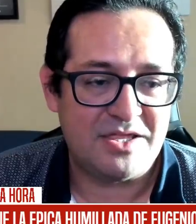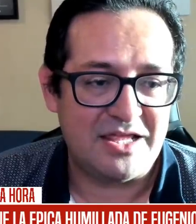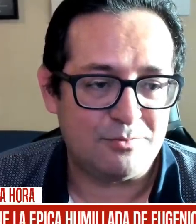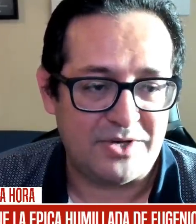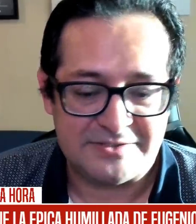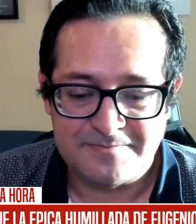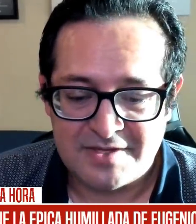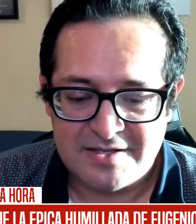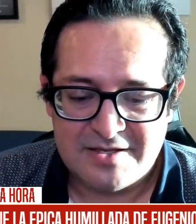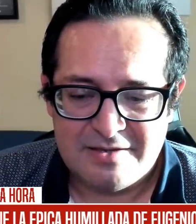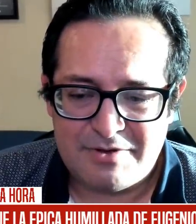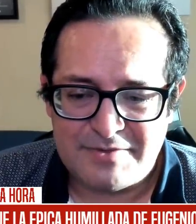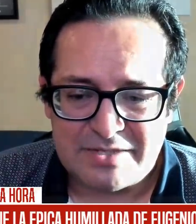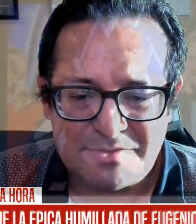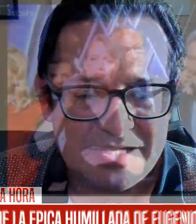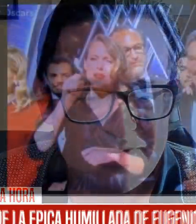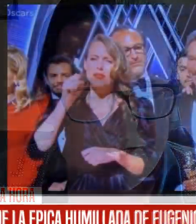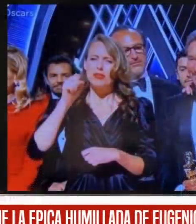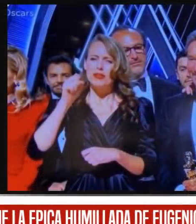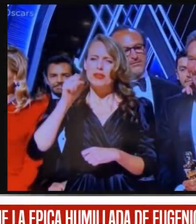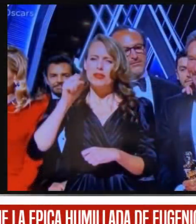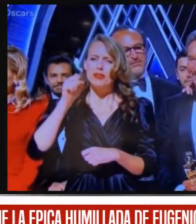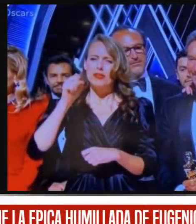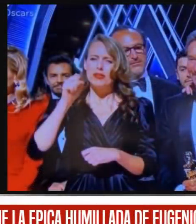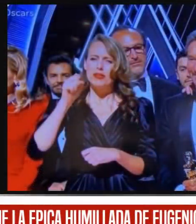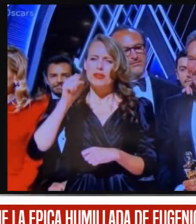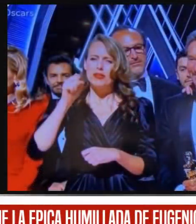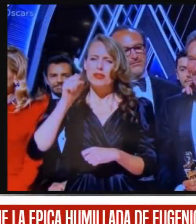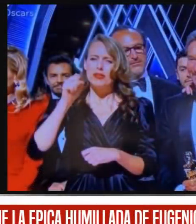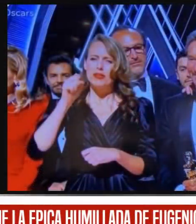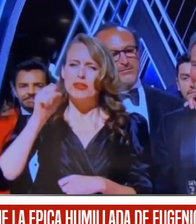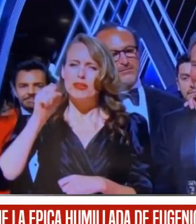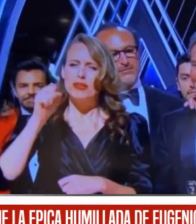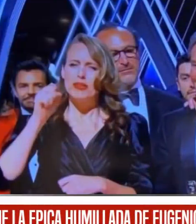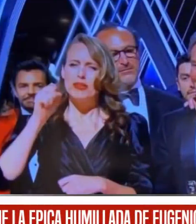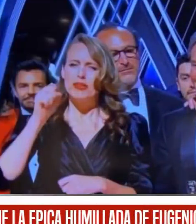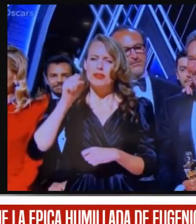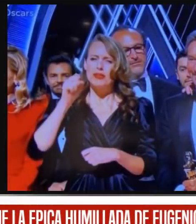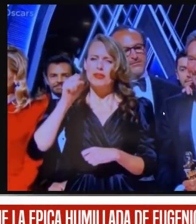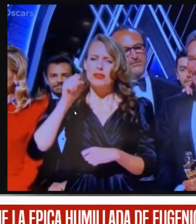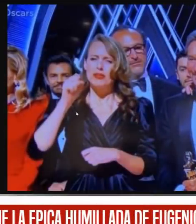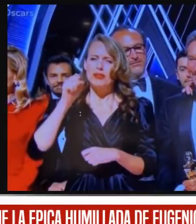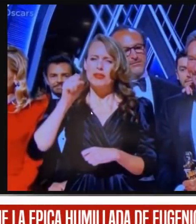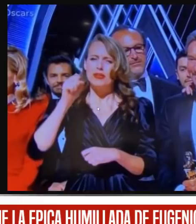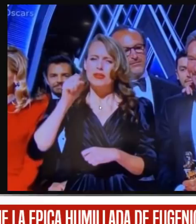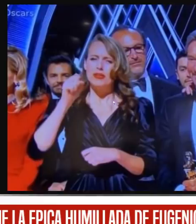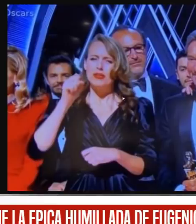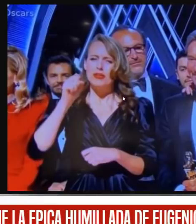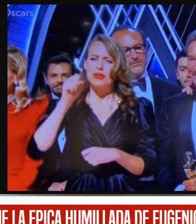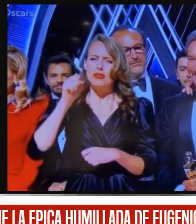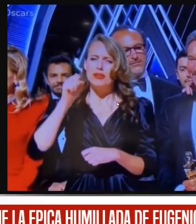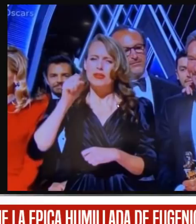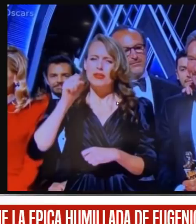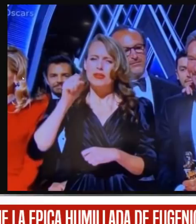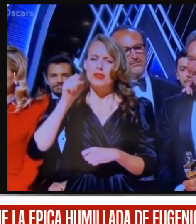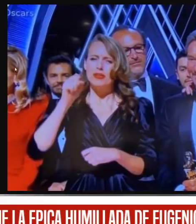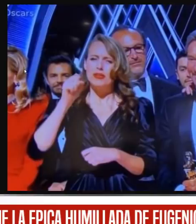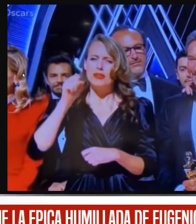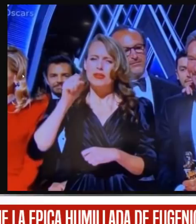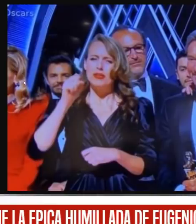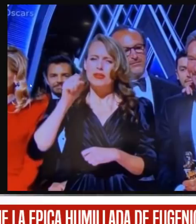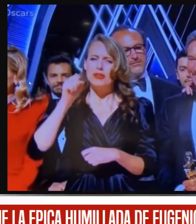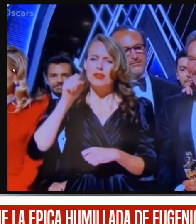wish mis después pero pasamos a ver the best y la vez que en todas las imágenes de vez aparece siempre lejos